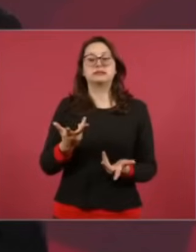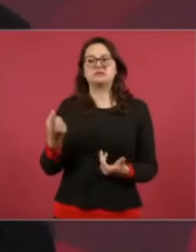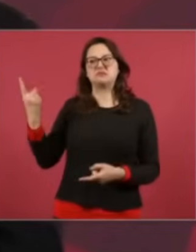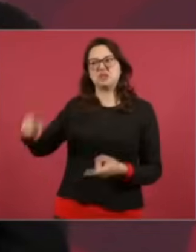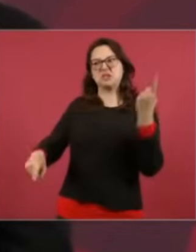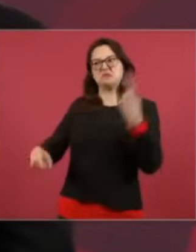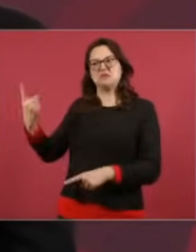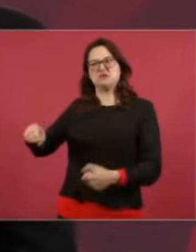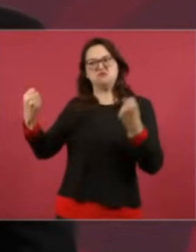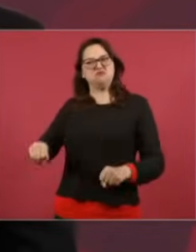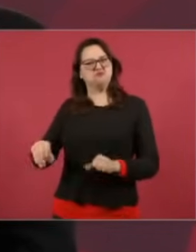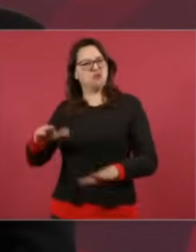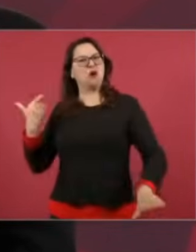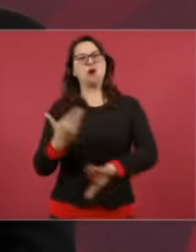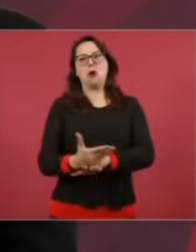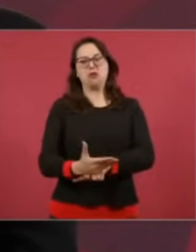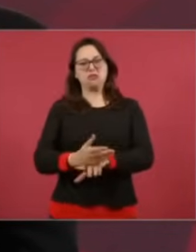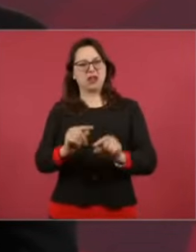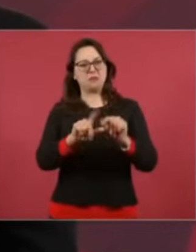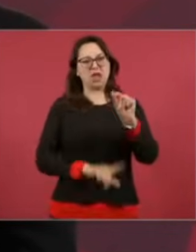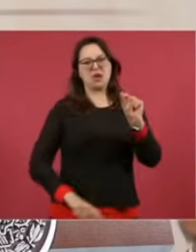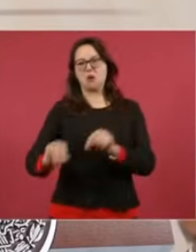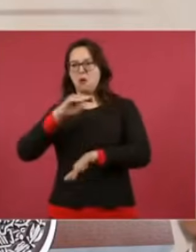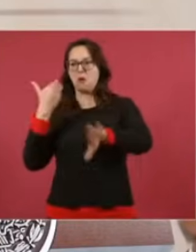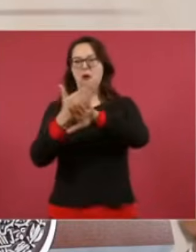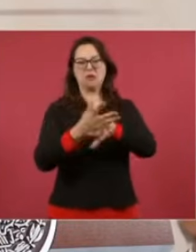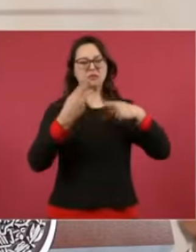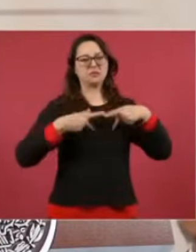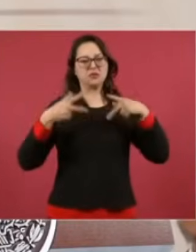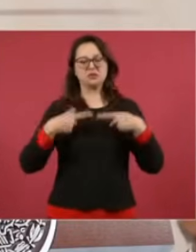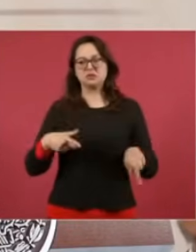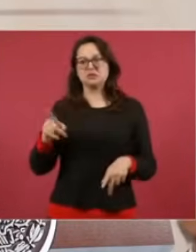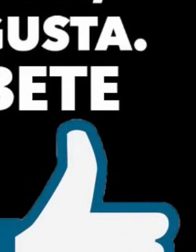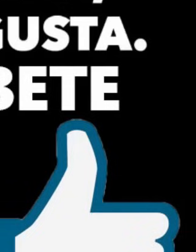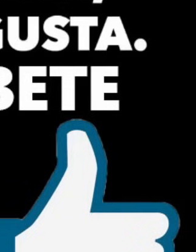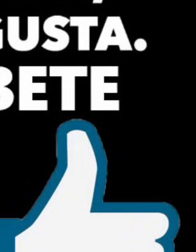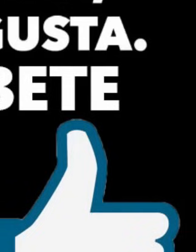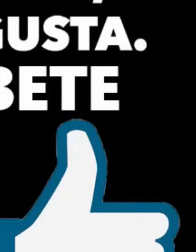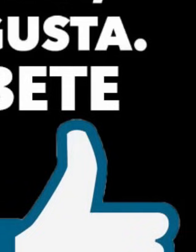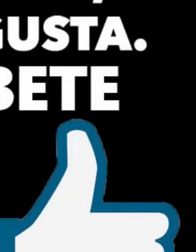meterme en esos asuntos.